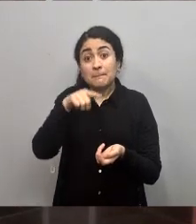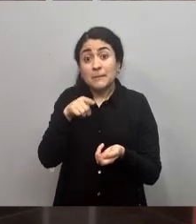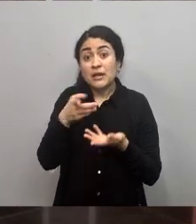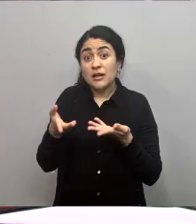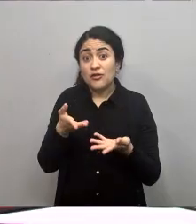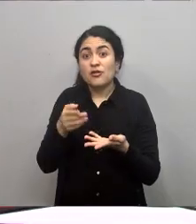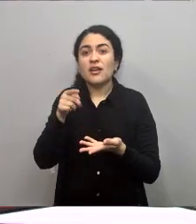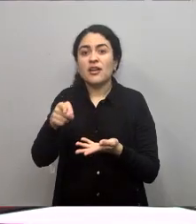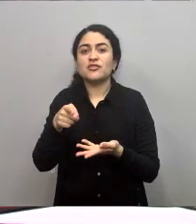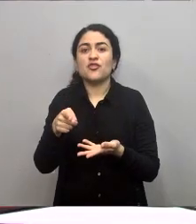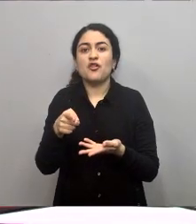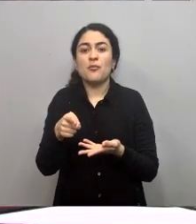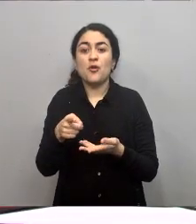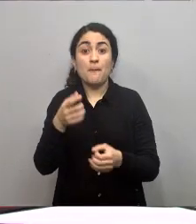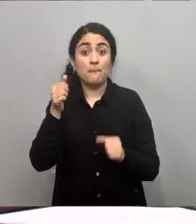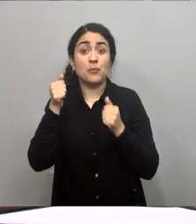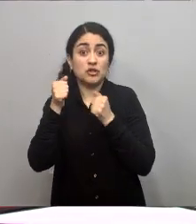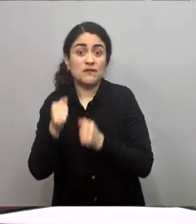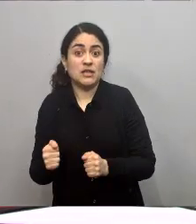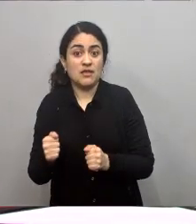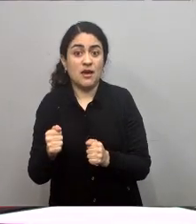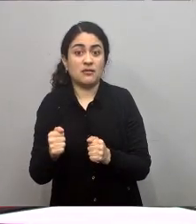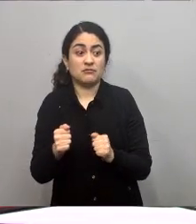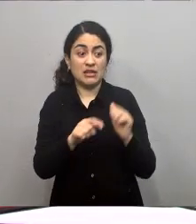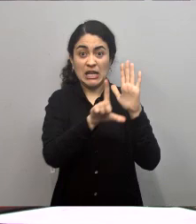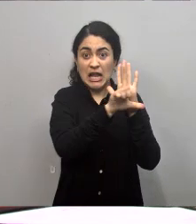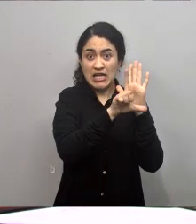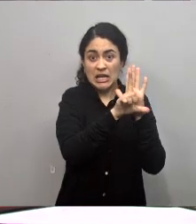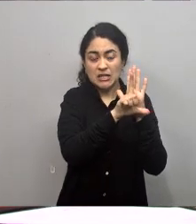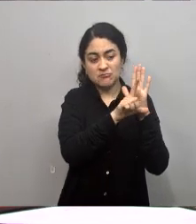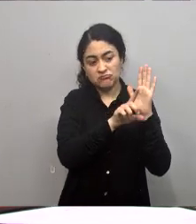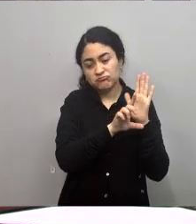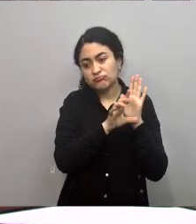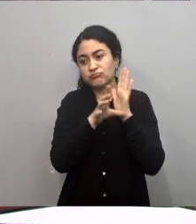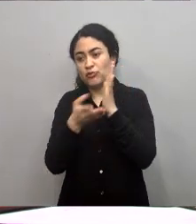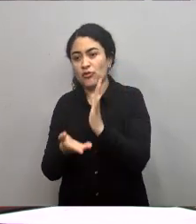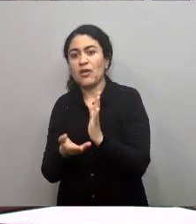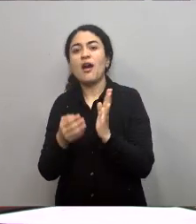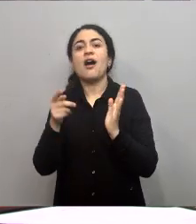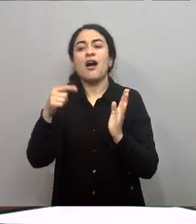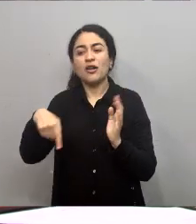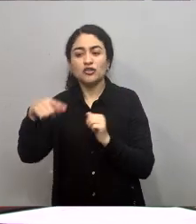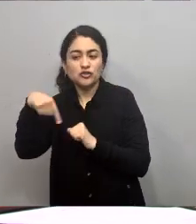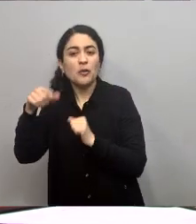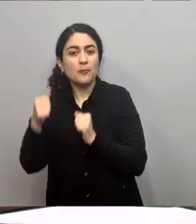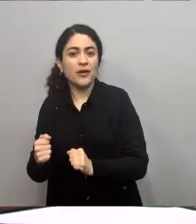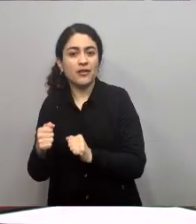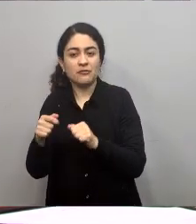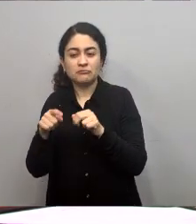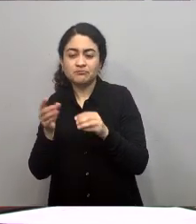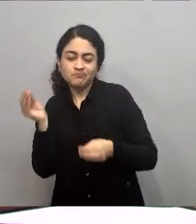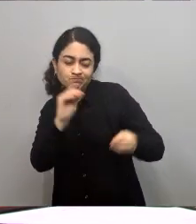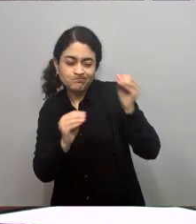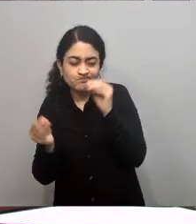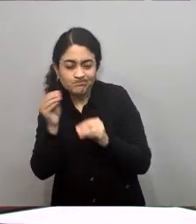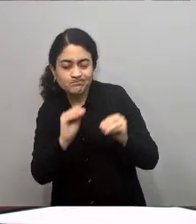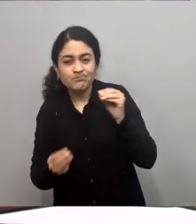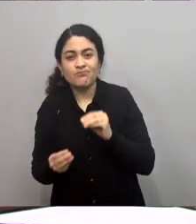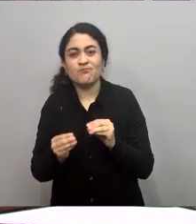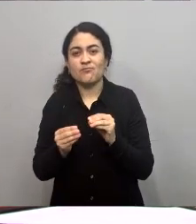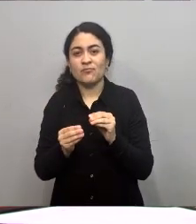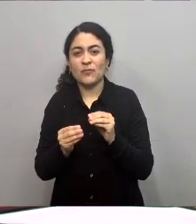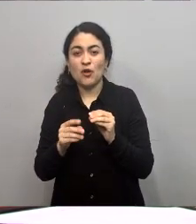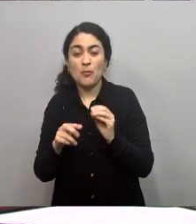nos entrega el legislador, en el sentido de nosotros ir construyendo lo que va a ser la cartera de proyectos que ejecuta